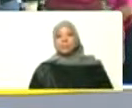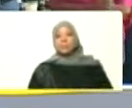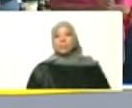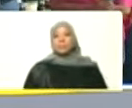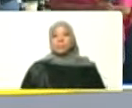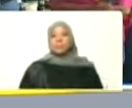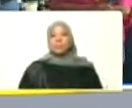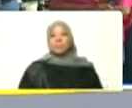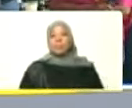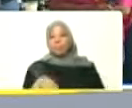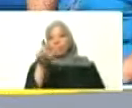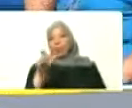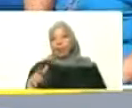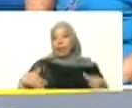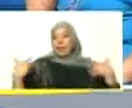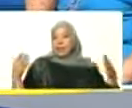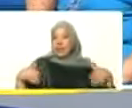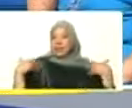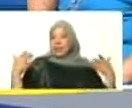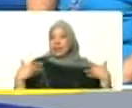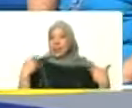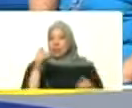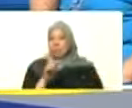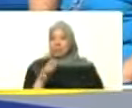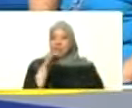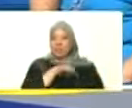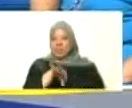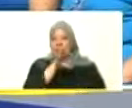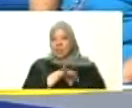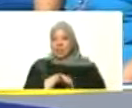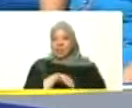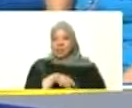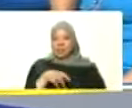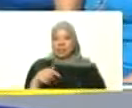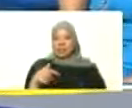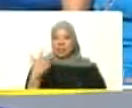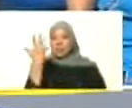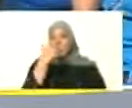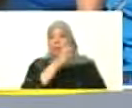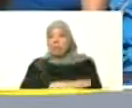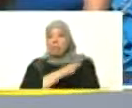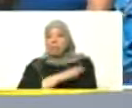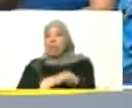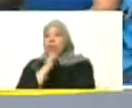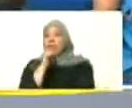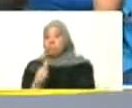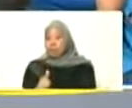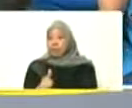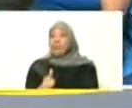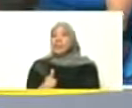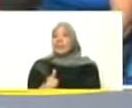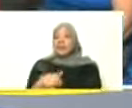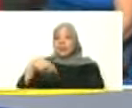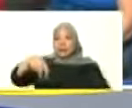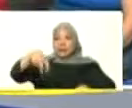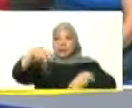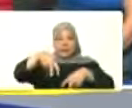la gente es alborotada, chica. Desordenados que son. ¿Ah?